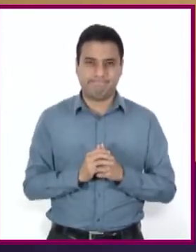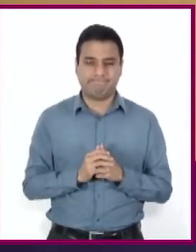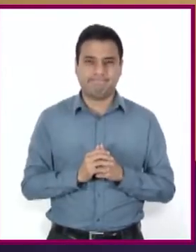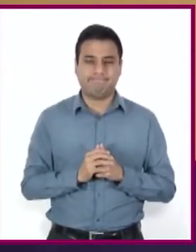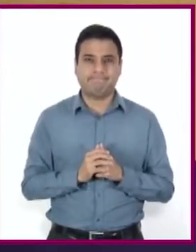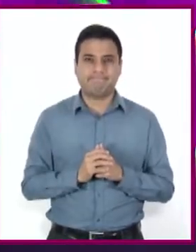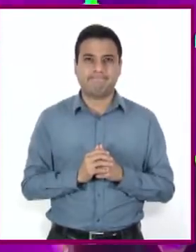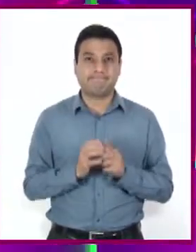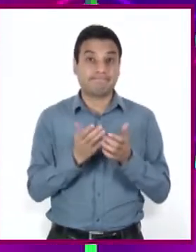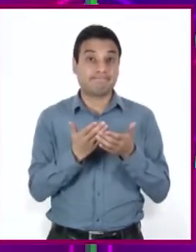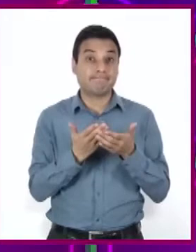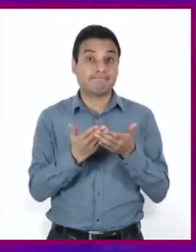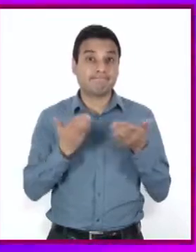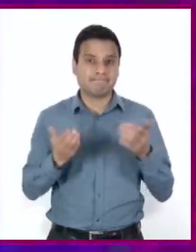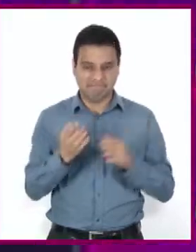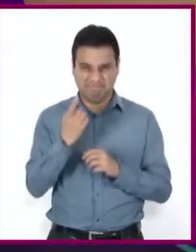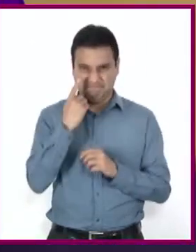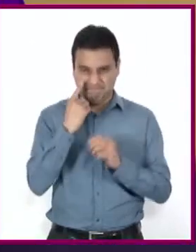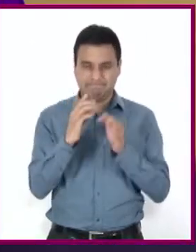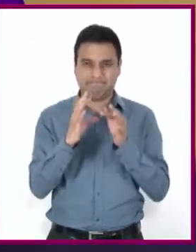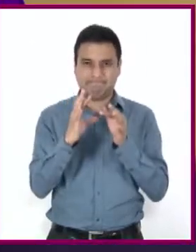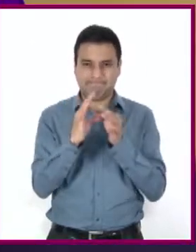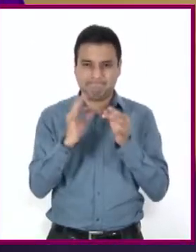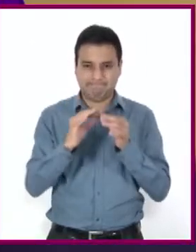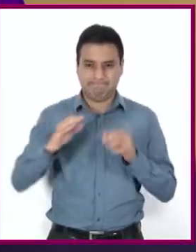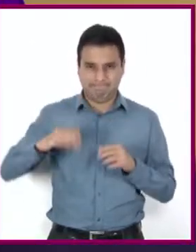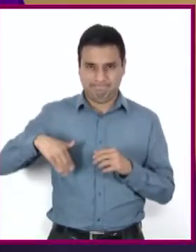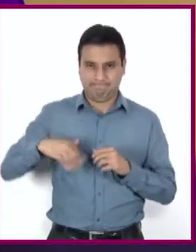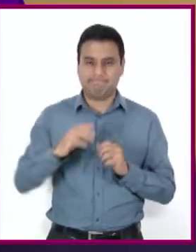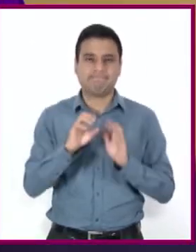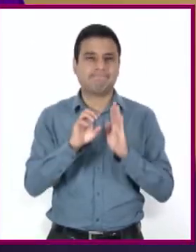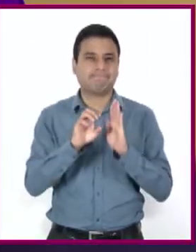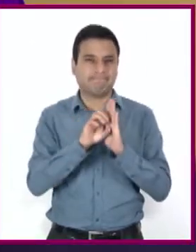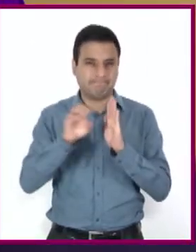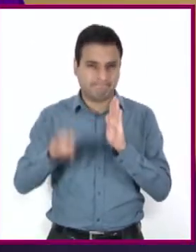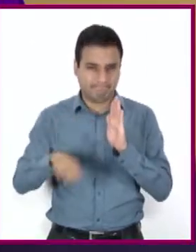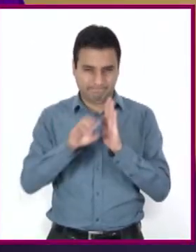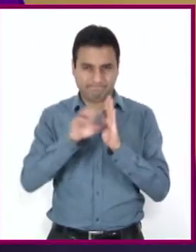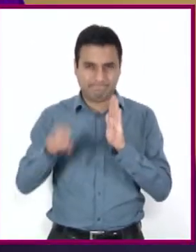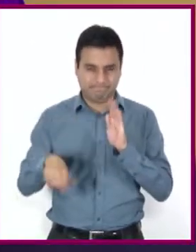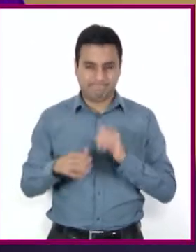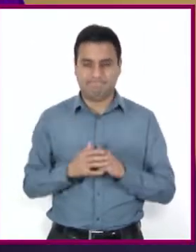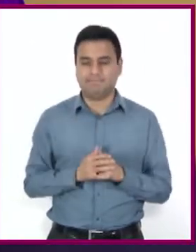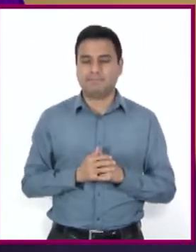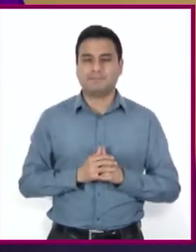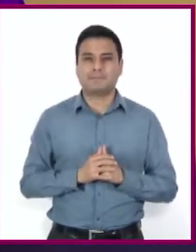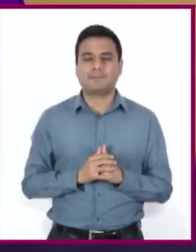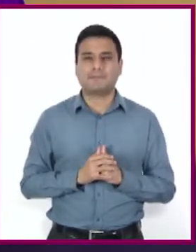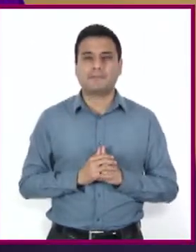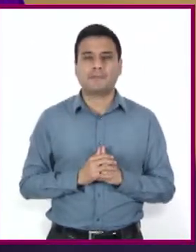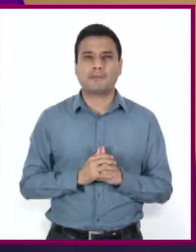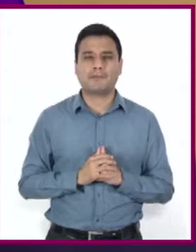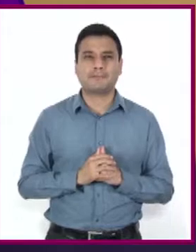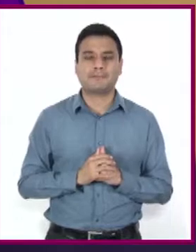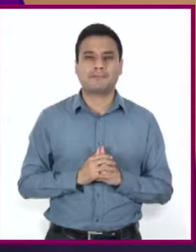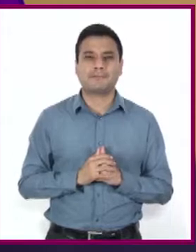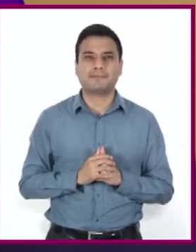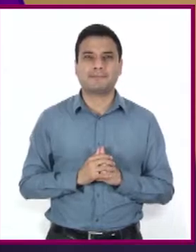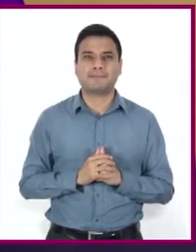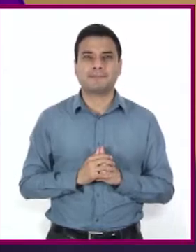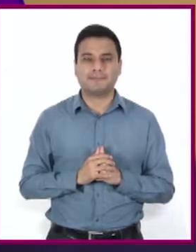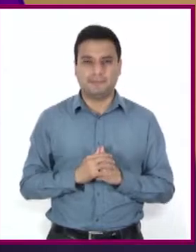Ahora, tomemos como referencia lo anterior y analicemos algunas situaciones de proporcionalidad directa a partir de